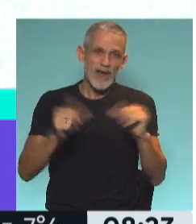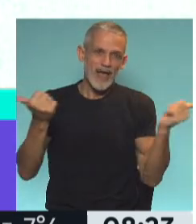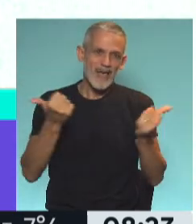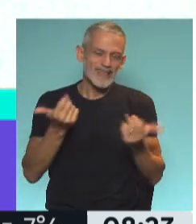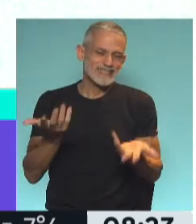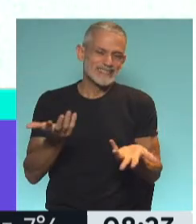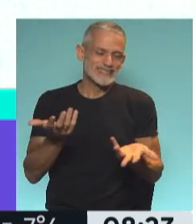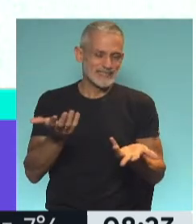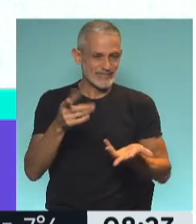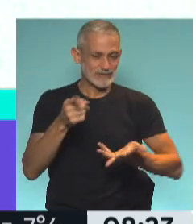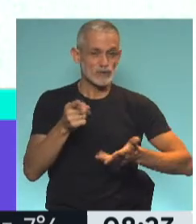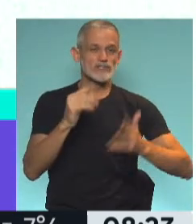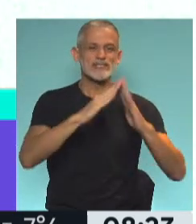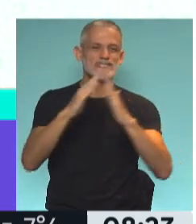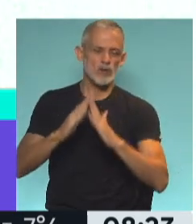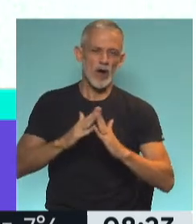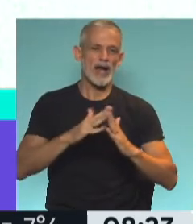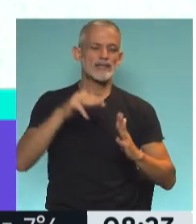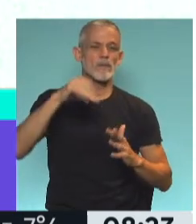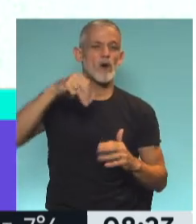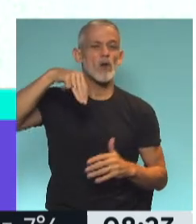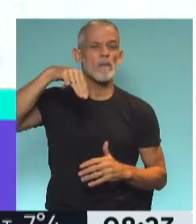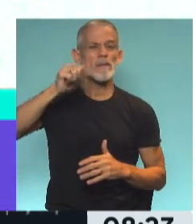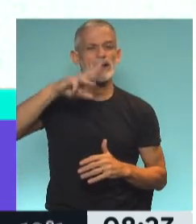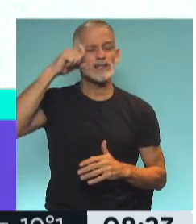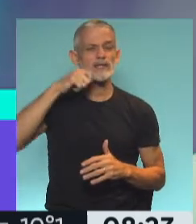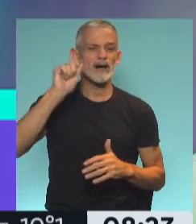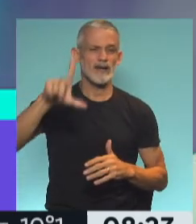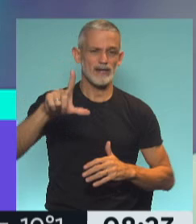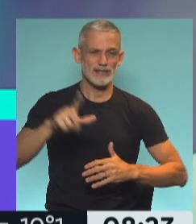de lo que son estos hogares entonces monomarentales en este momento de